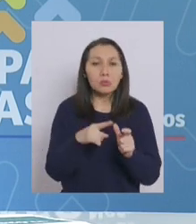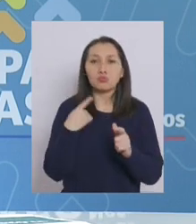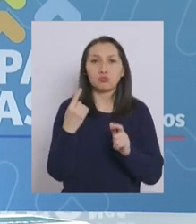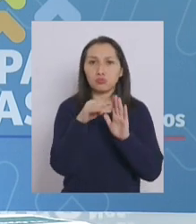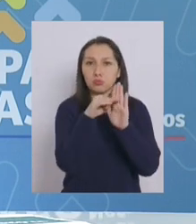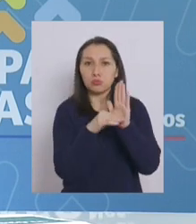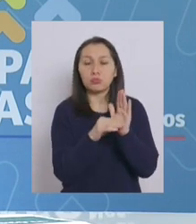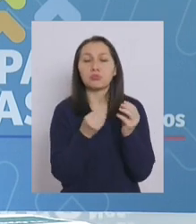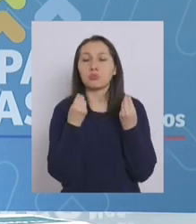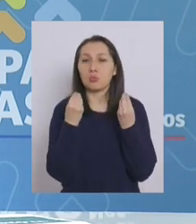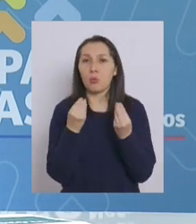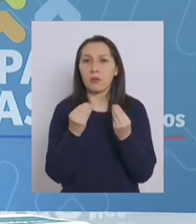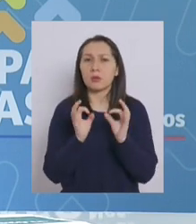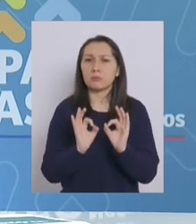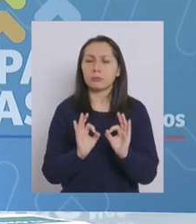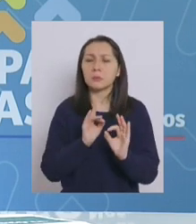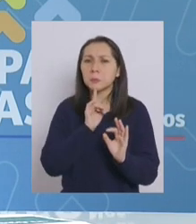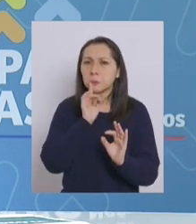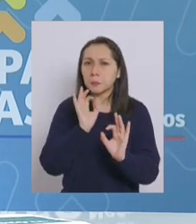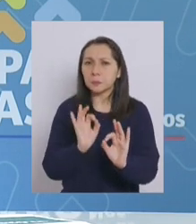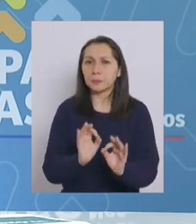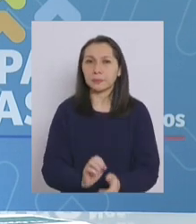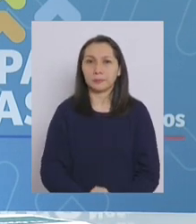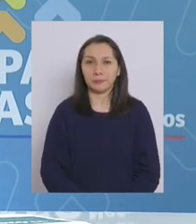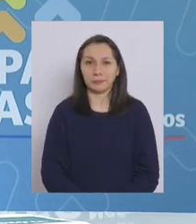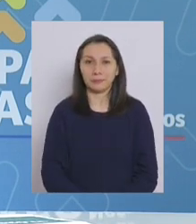mucha prolijidad.